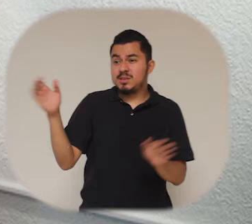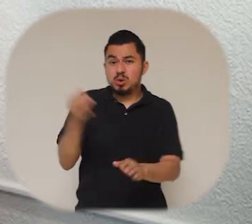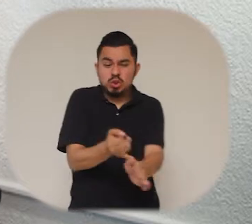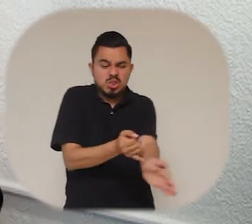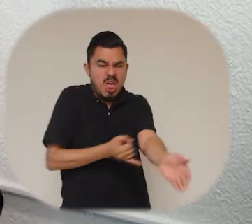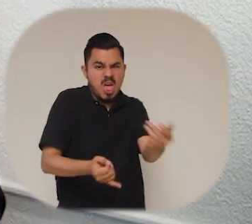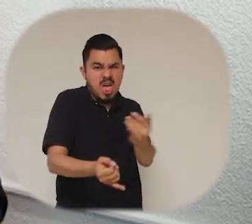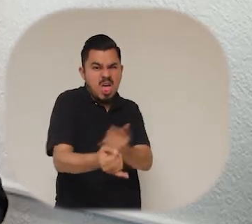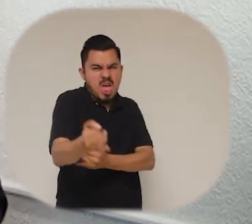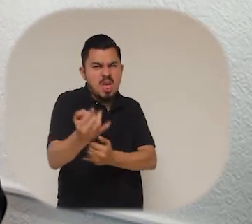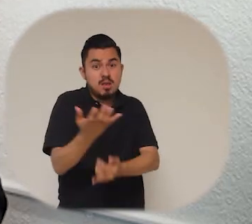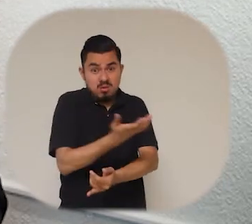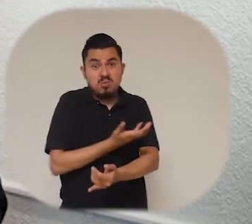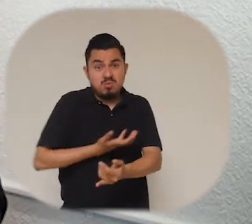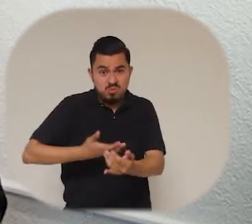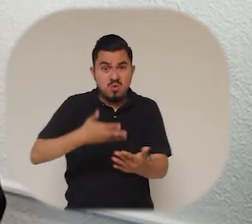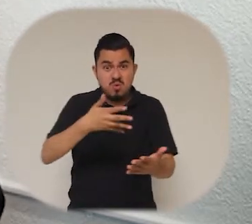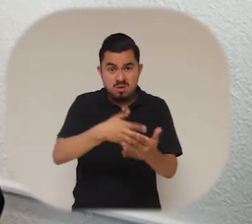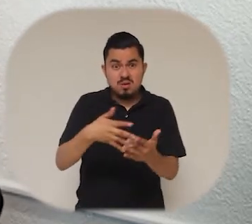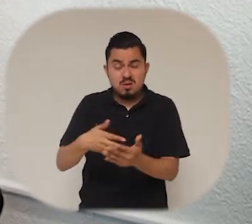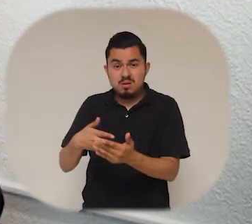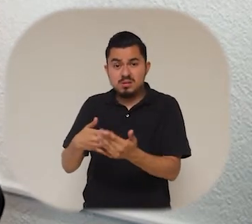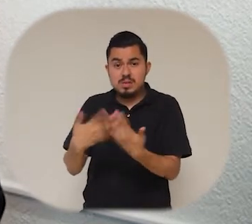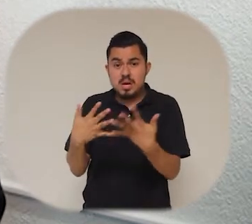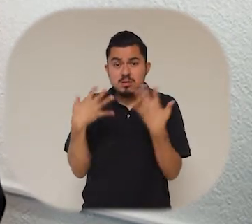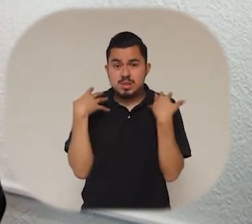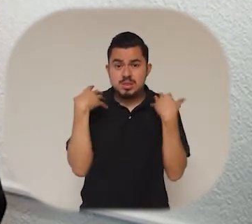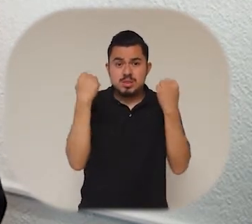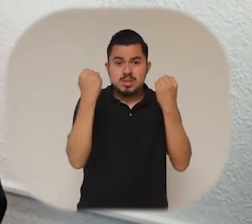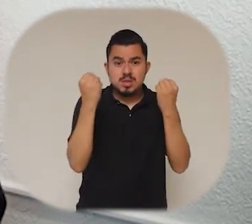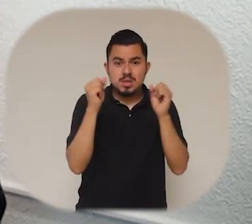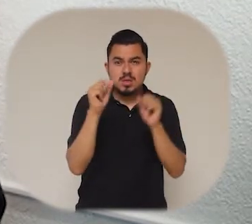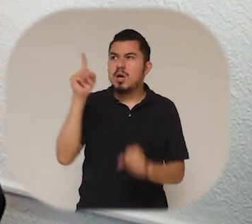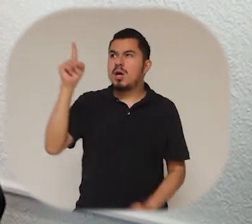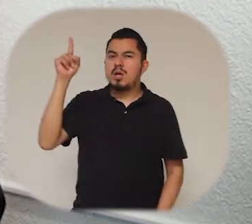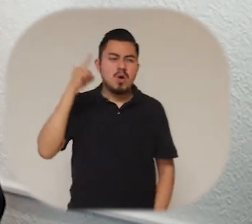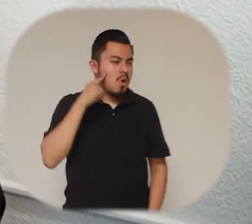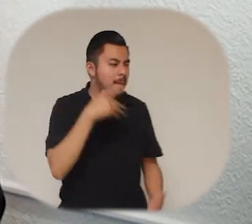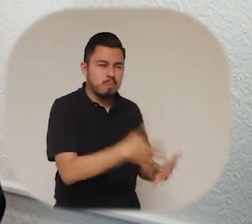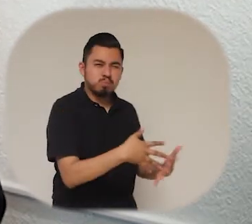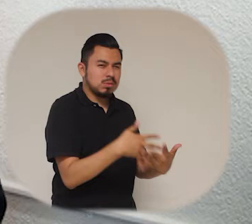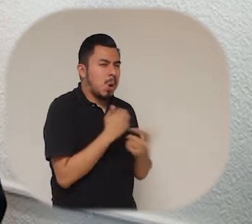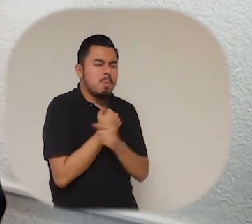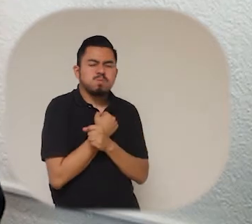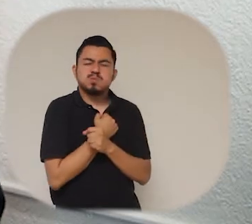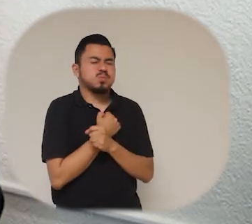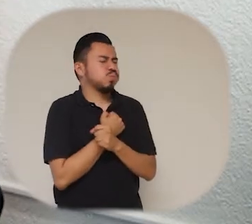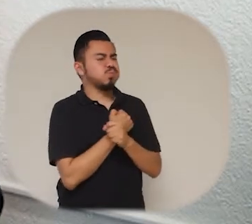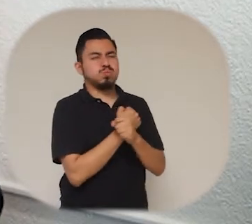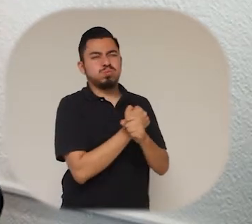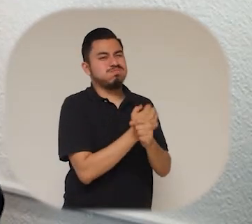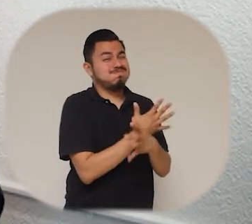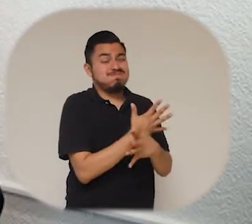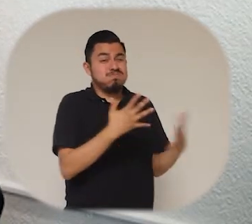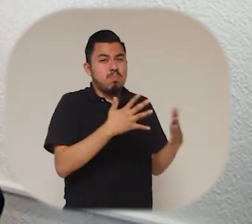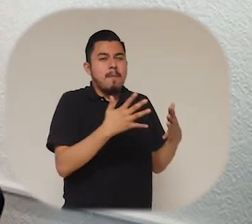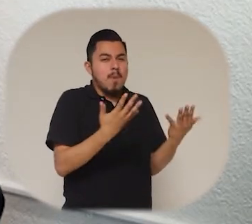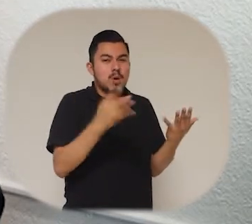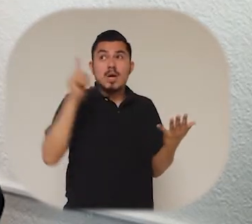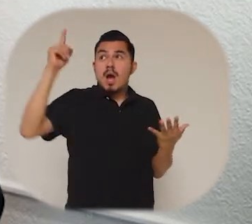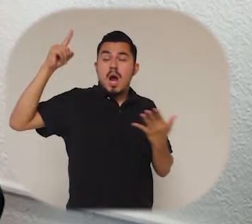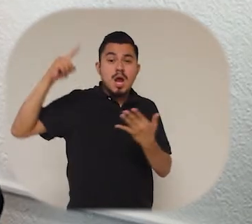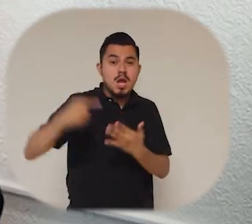Así que Dios nos amó de tal manera que, como evidencia de su amor, nos dio a su Hijo. Y es un Dios